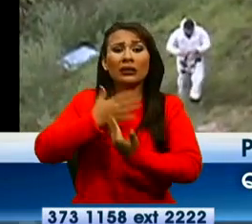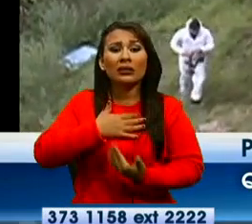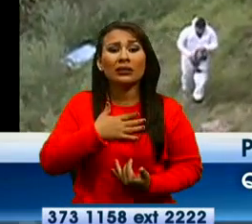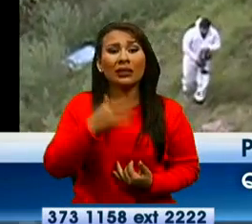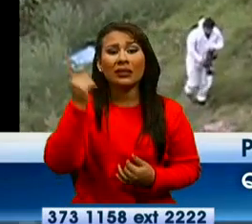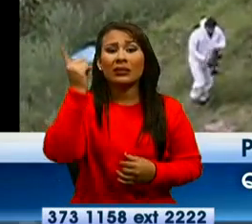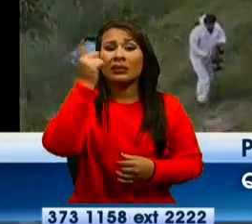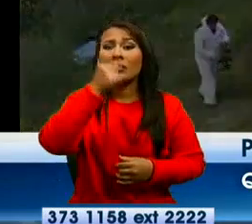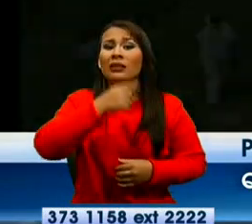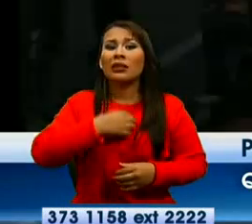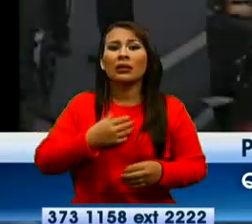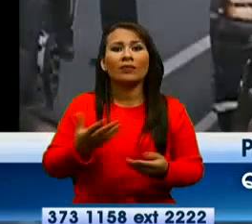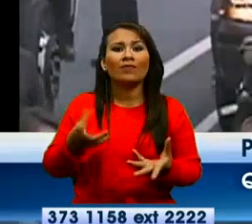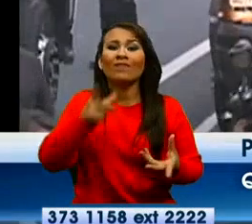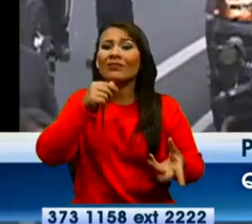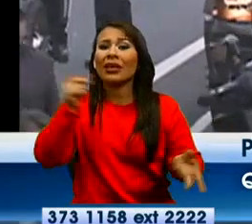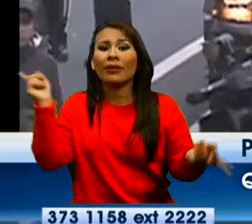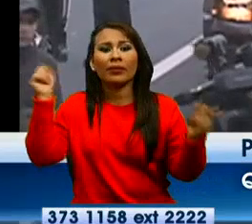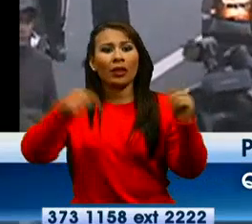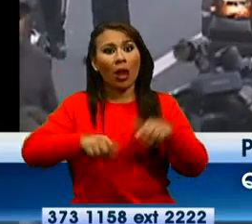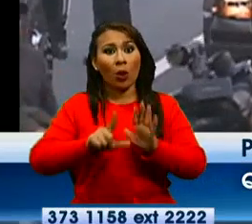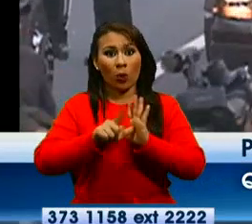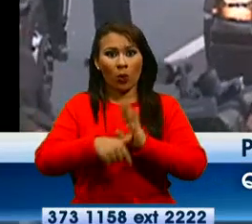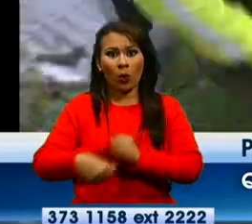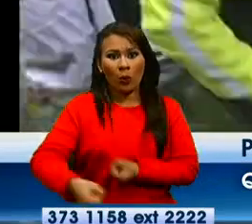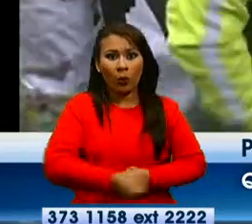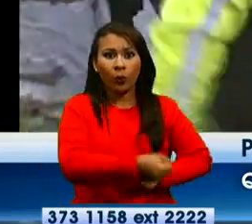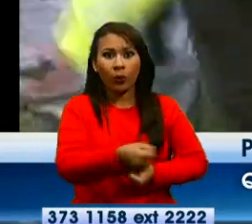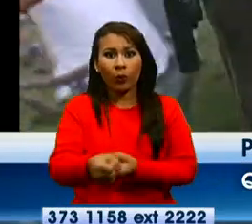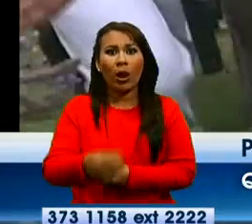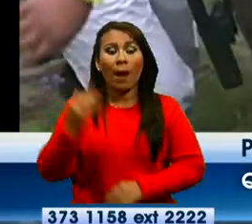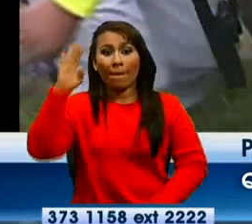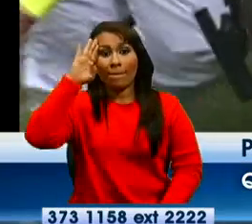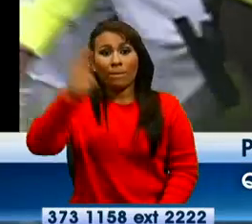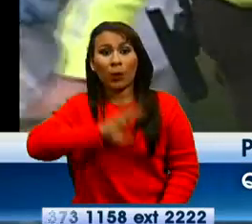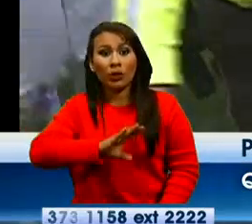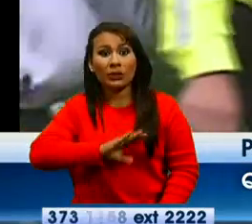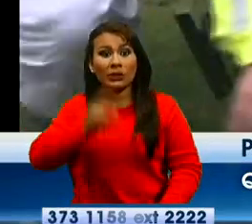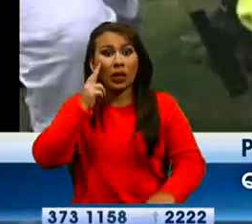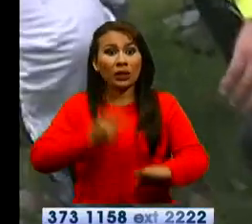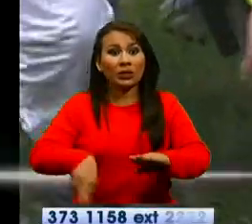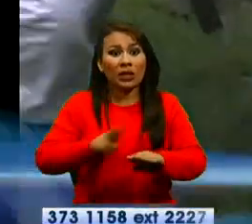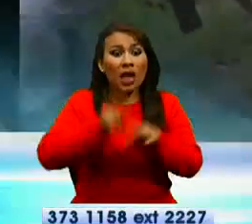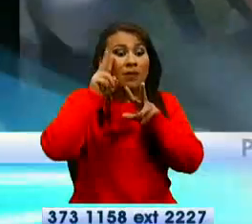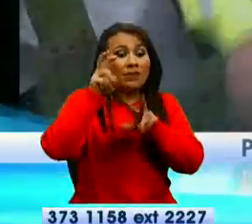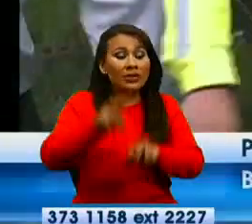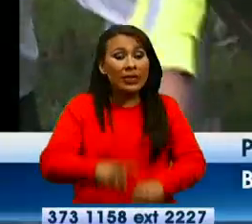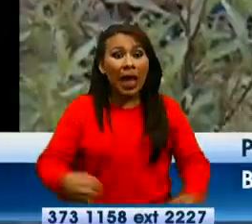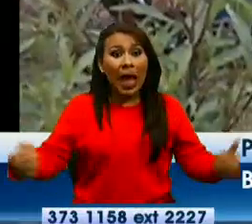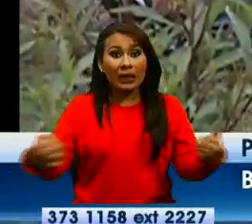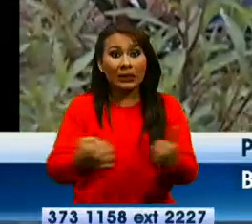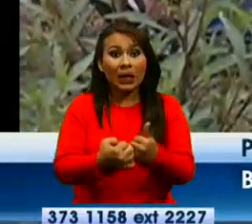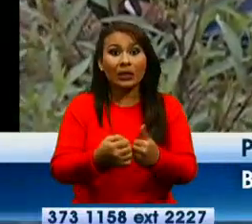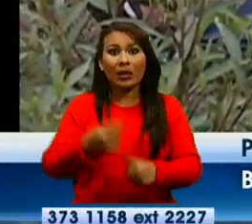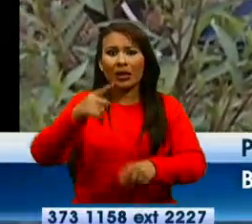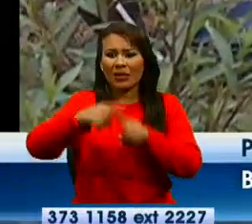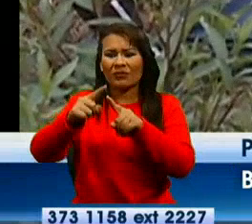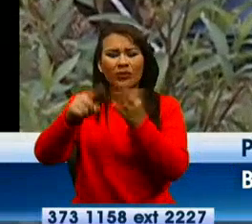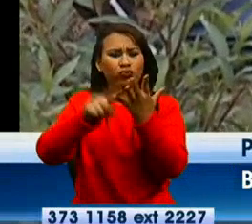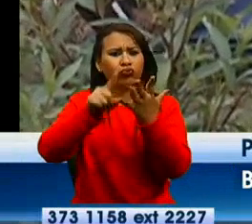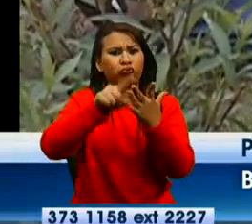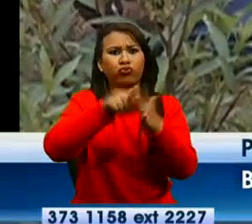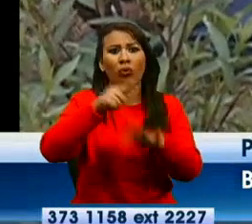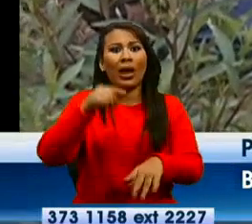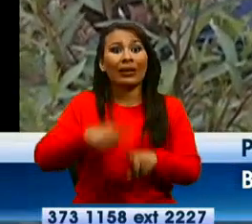aquí? ¿Alguien cerca? El Cuerpo de Bomberos, la Policía Nacional, el Departamento de Investigación de Accidentes de Tránsito y Criminalística